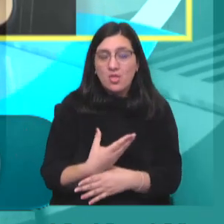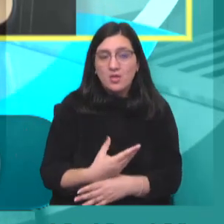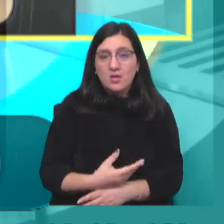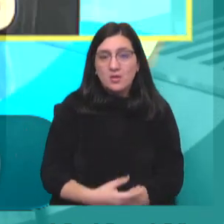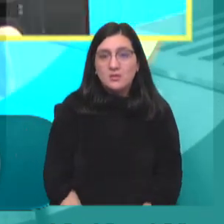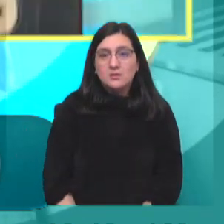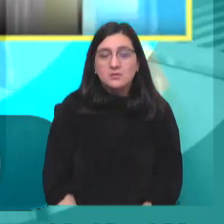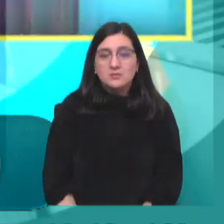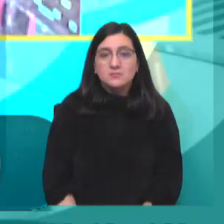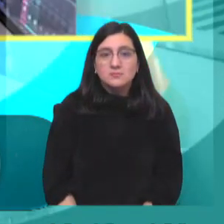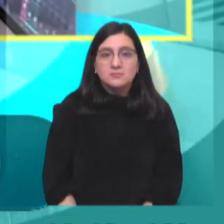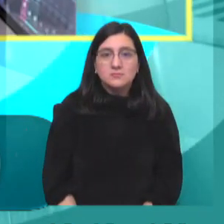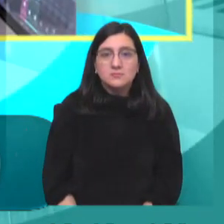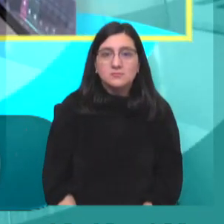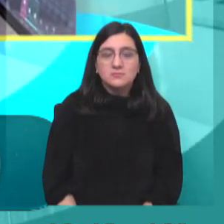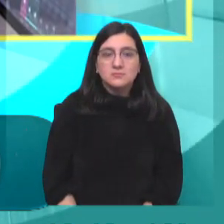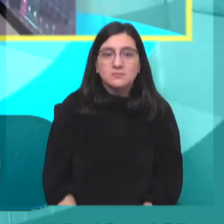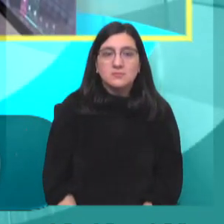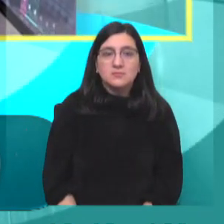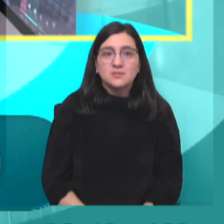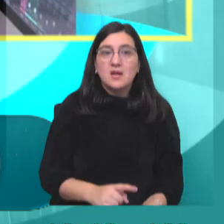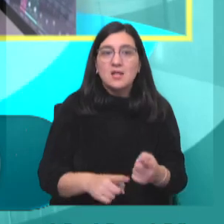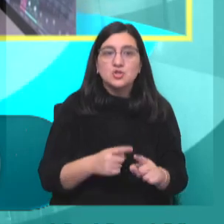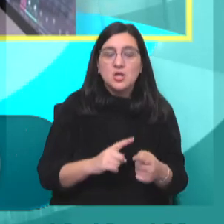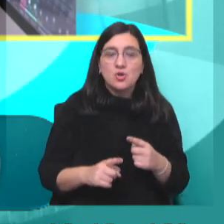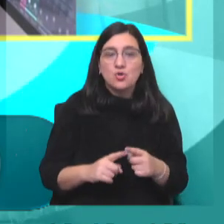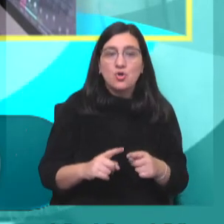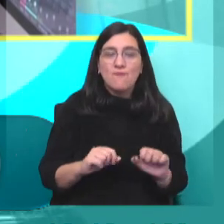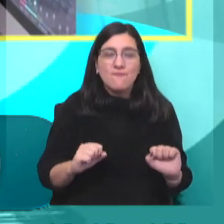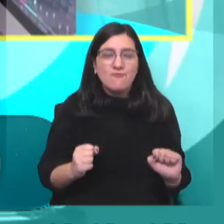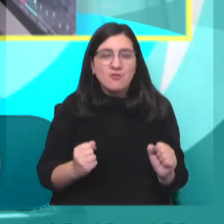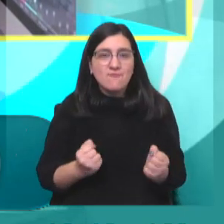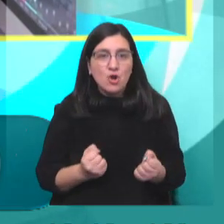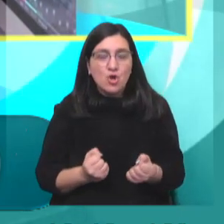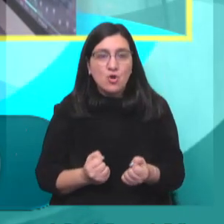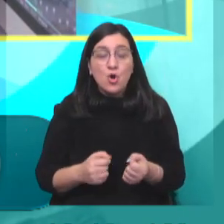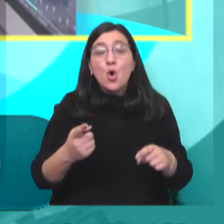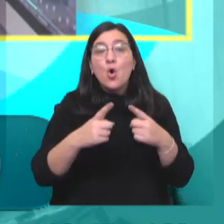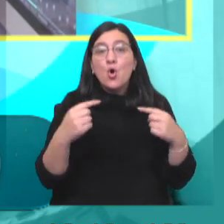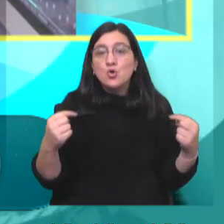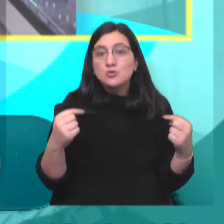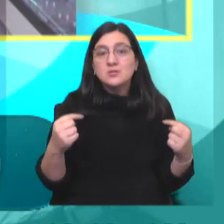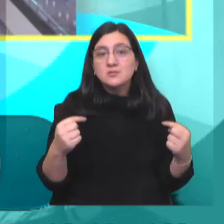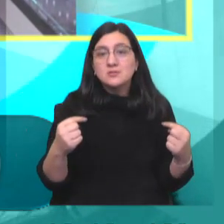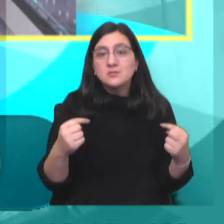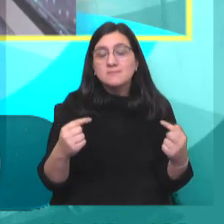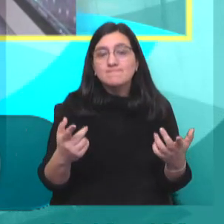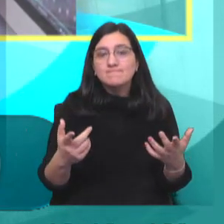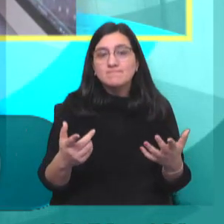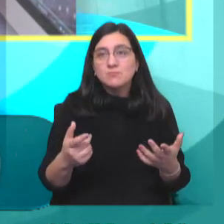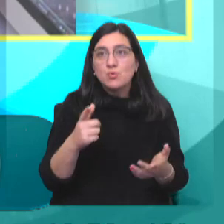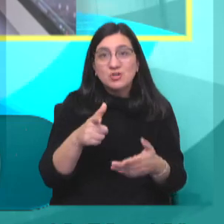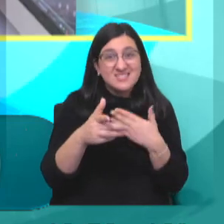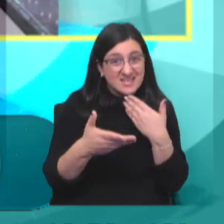derribando columna a columna que vos venís, tiene que ver con lo frívolo o con cosas que no tienen impacto en lo social. Vos recién